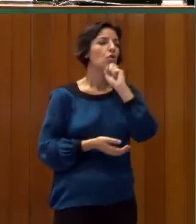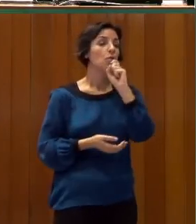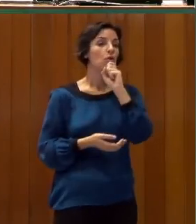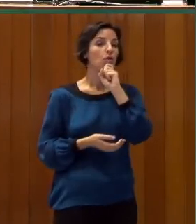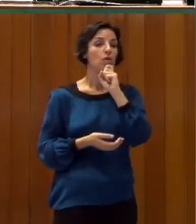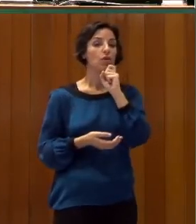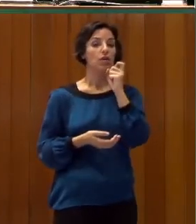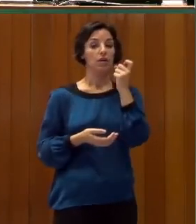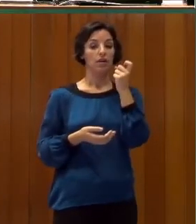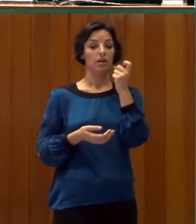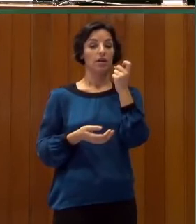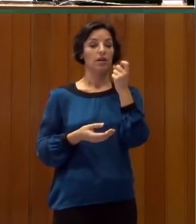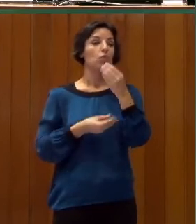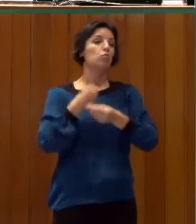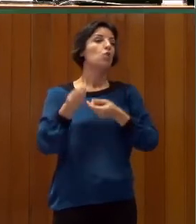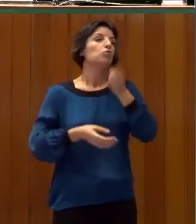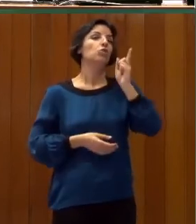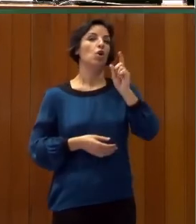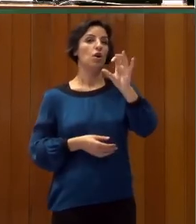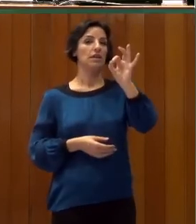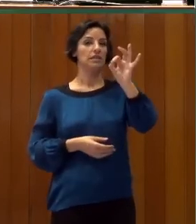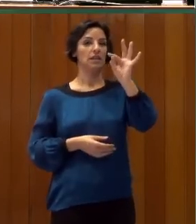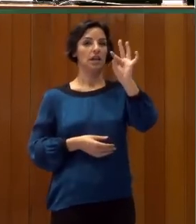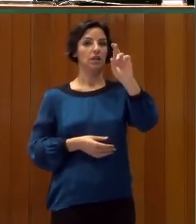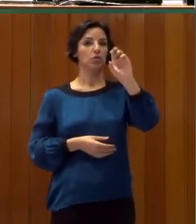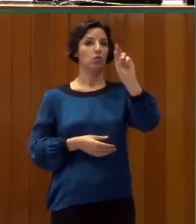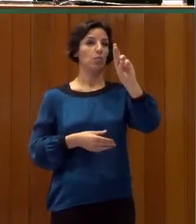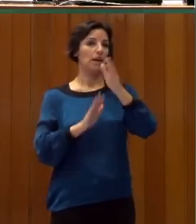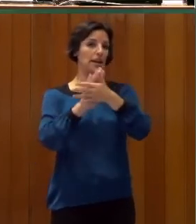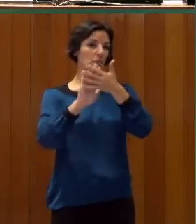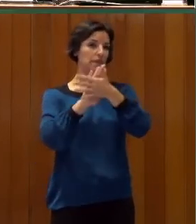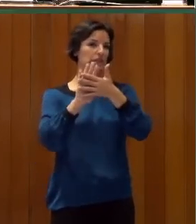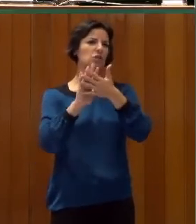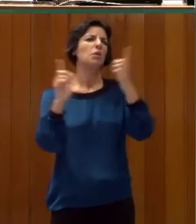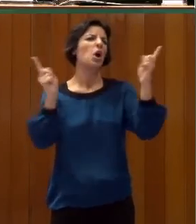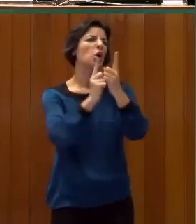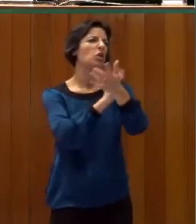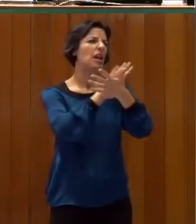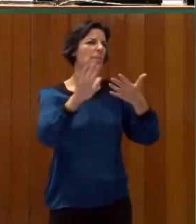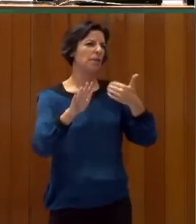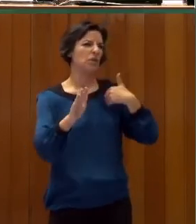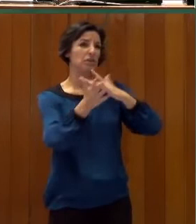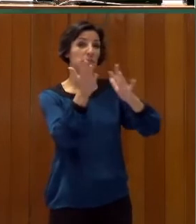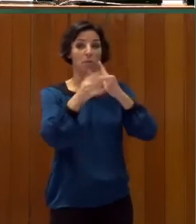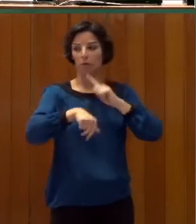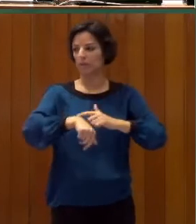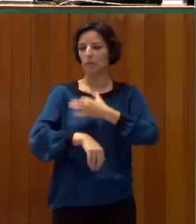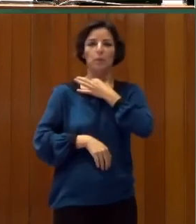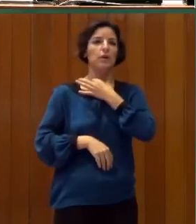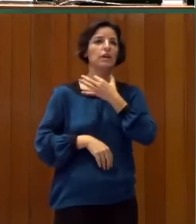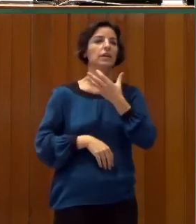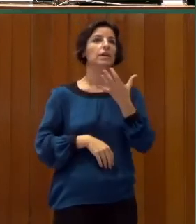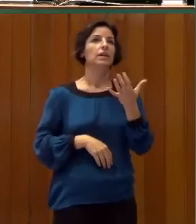únicamente se utilizó el Stroop en lengua de signos. Lo recordamos así rápidamente, que me queda poco tiempo. Es una